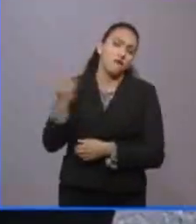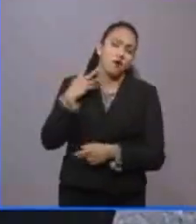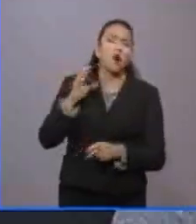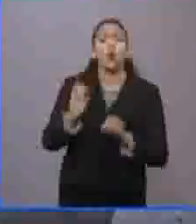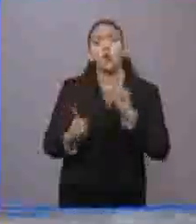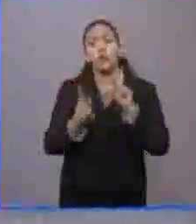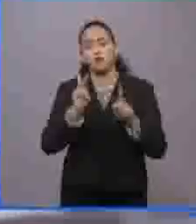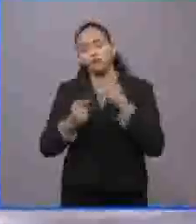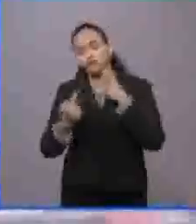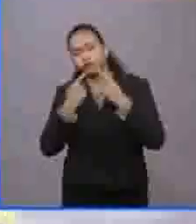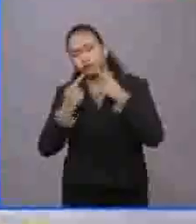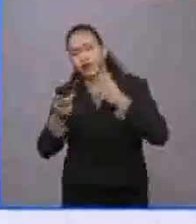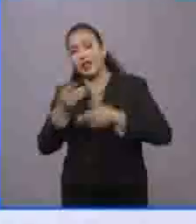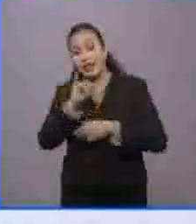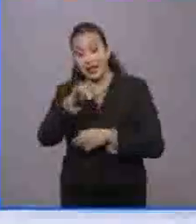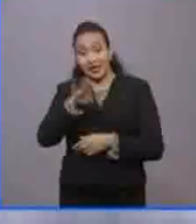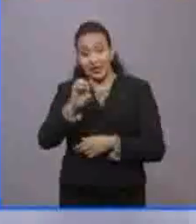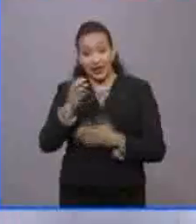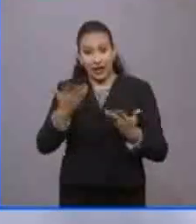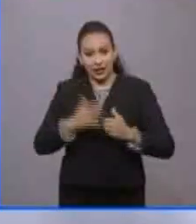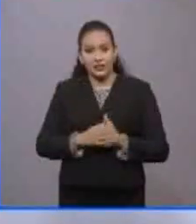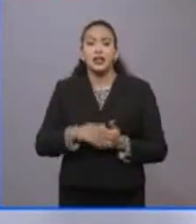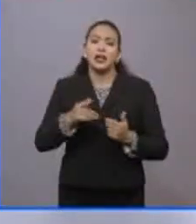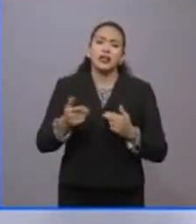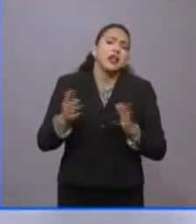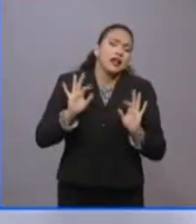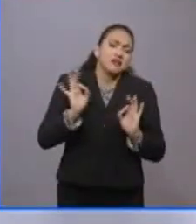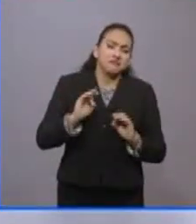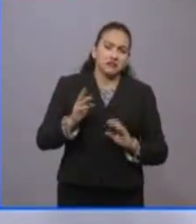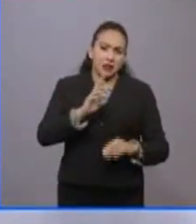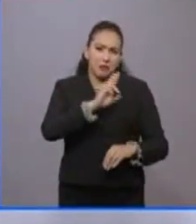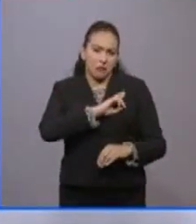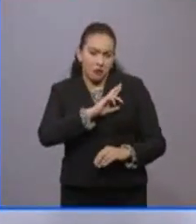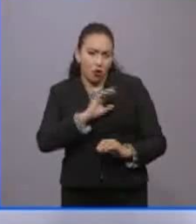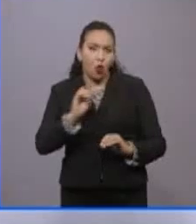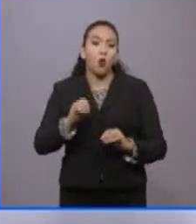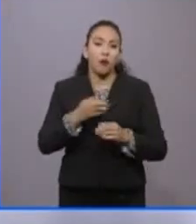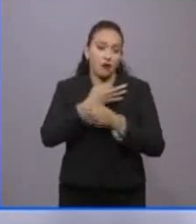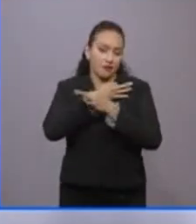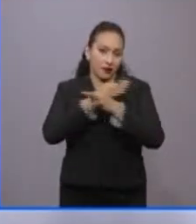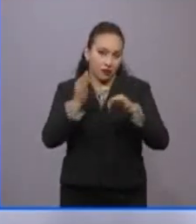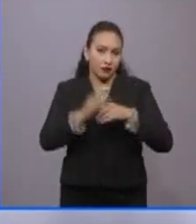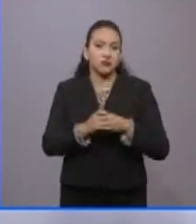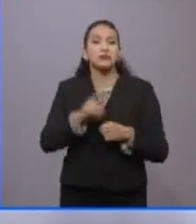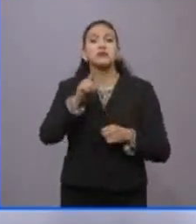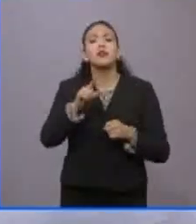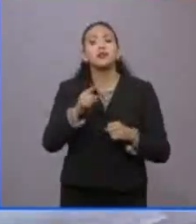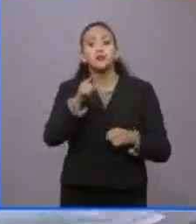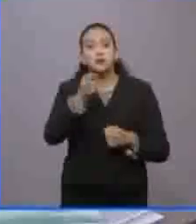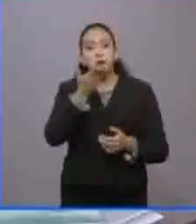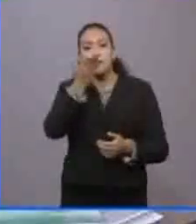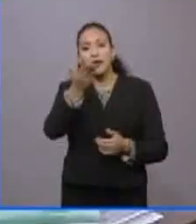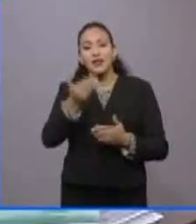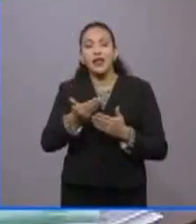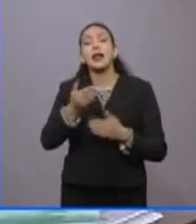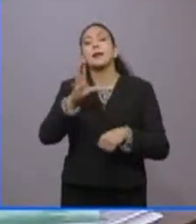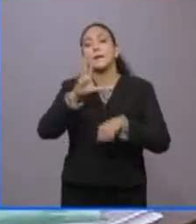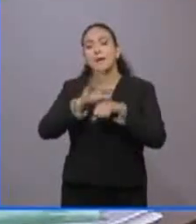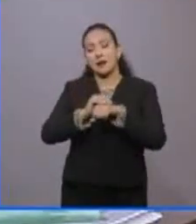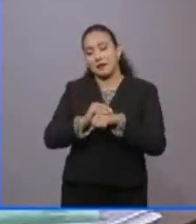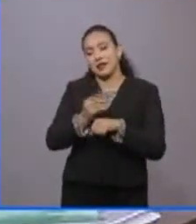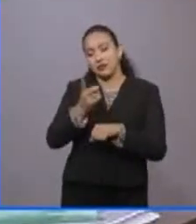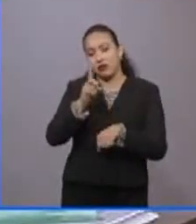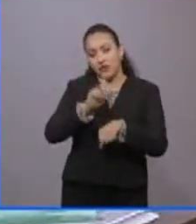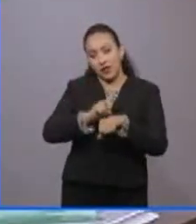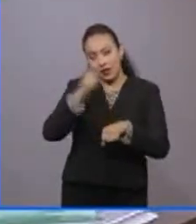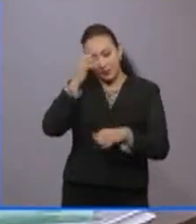por el INE, el sector público, privado o social, en días y horarios de trabajo, deberán solicitar días económicos o licencias sin